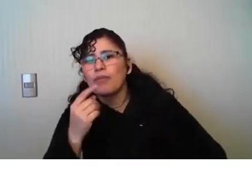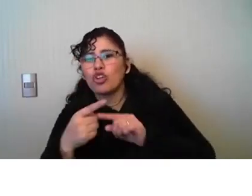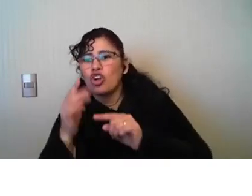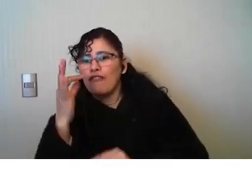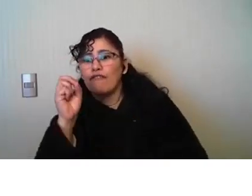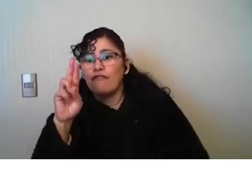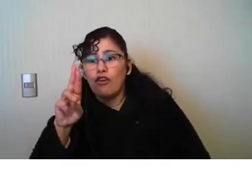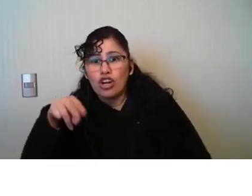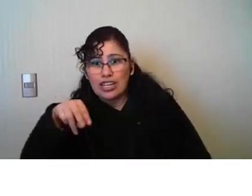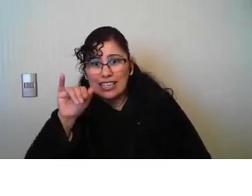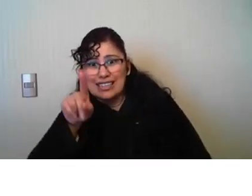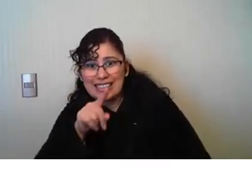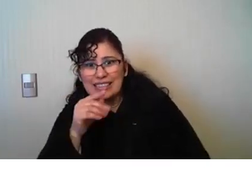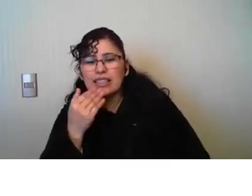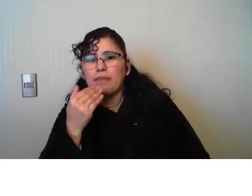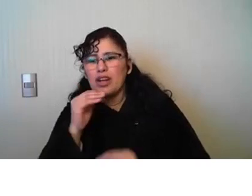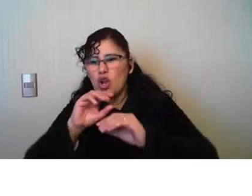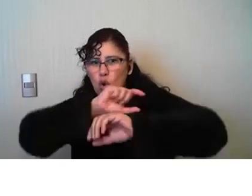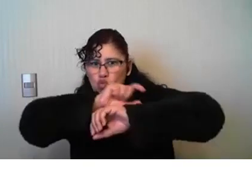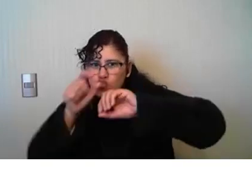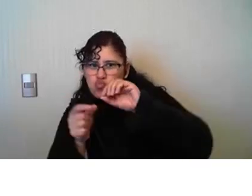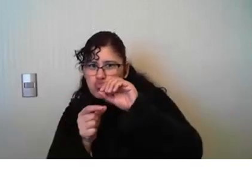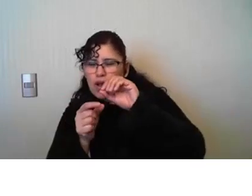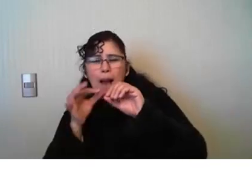cuerpo calloso.